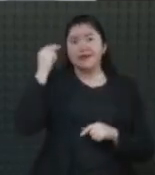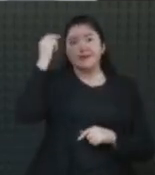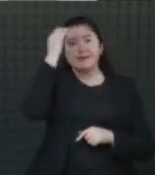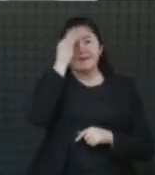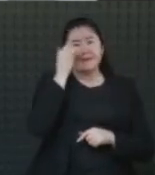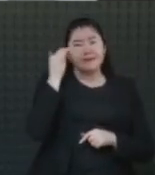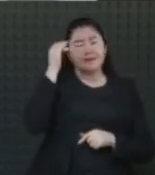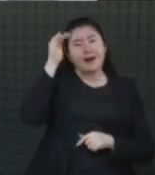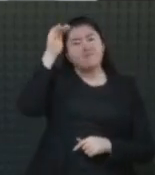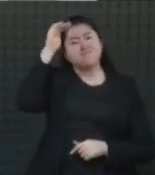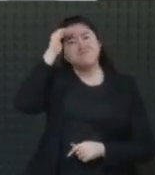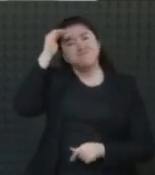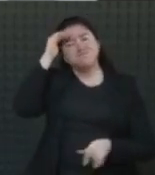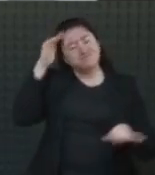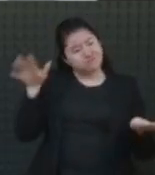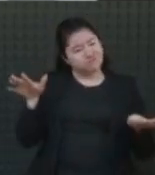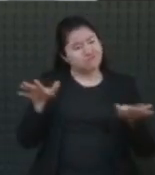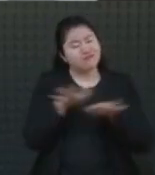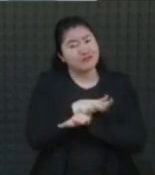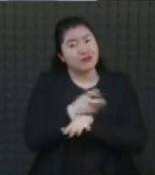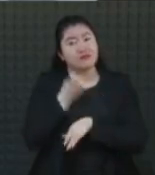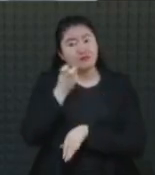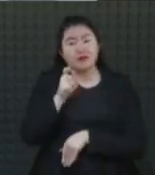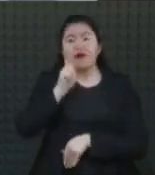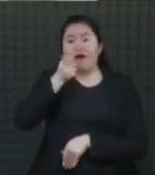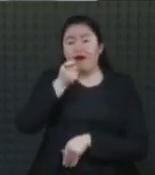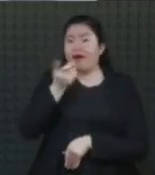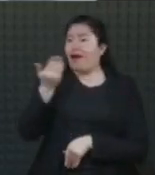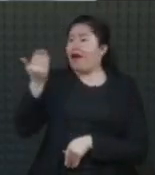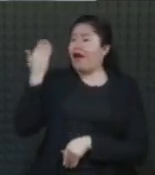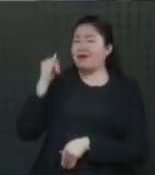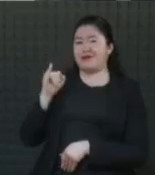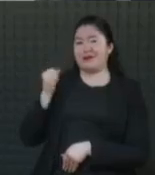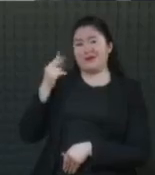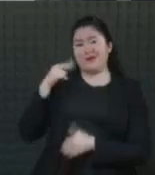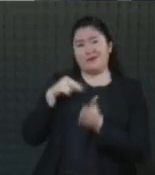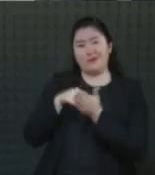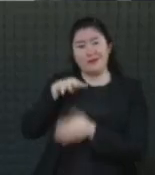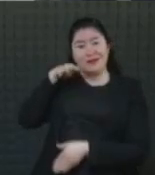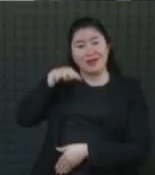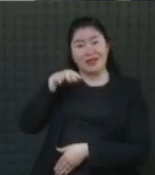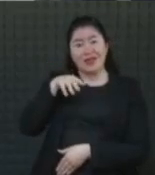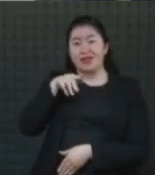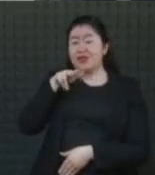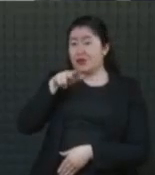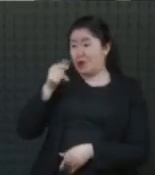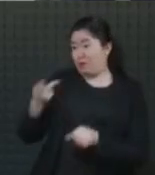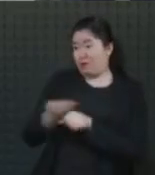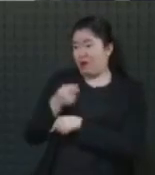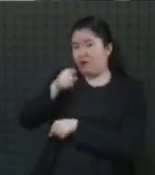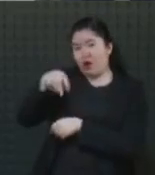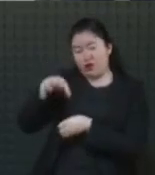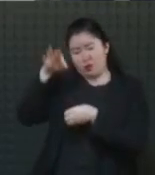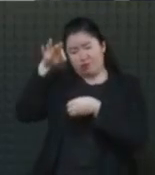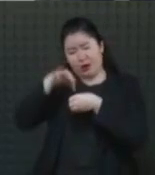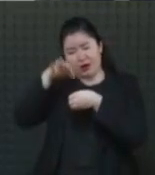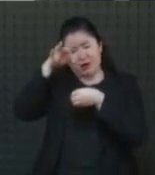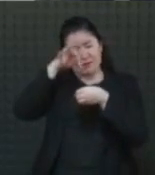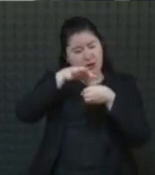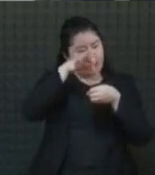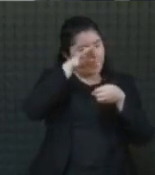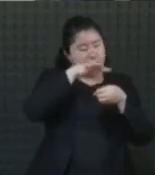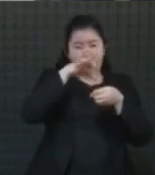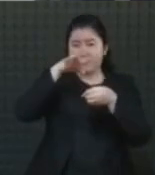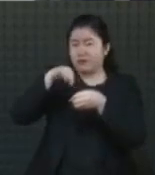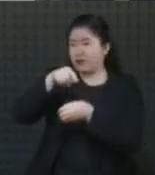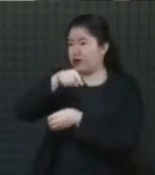esta revolución pacífica en las urnas en junio del 2018. Se transformó la conciencia de